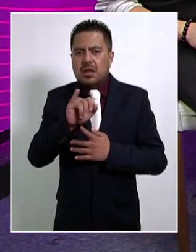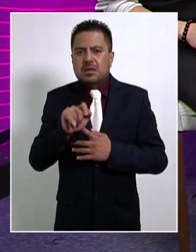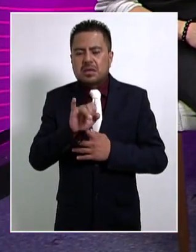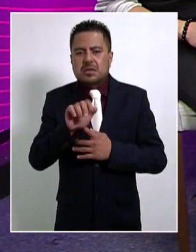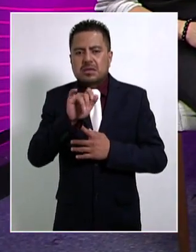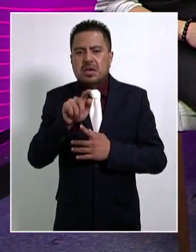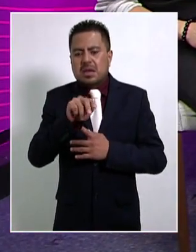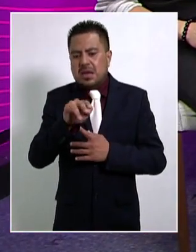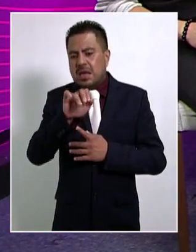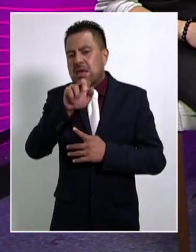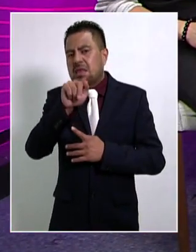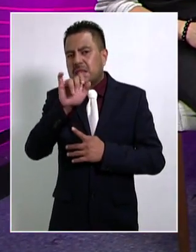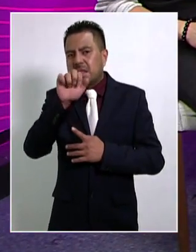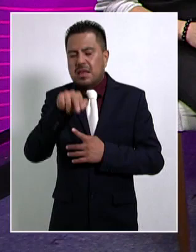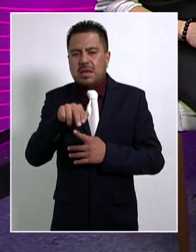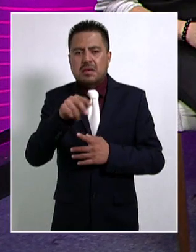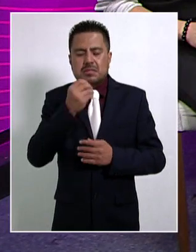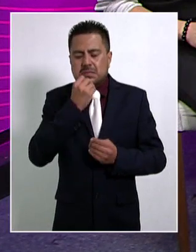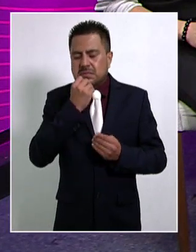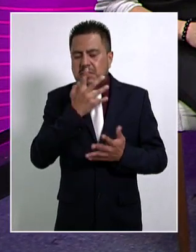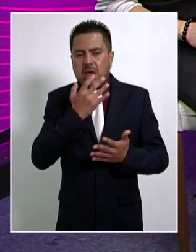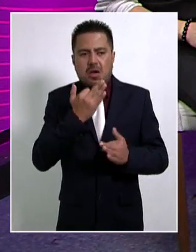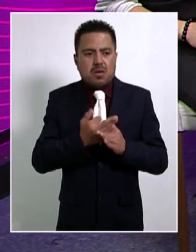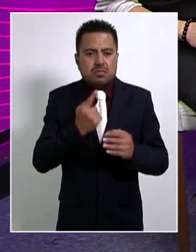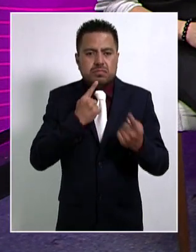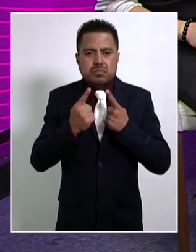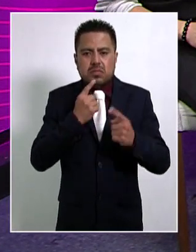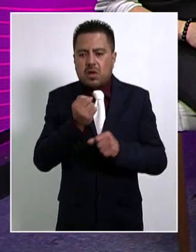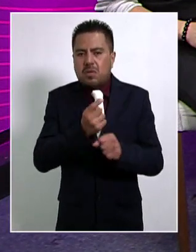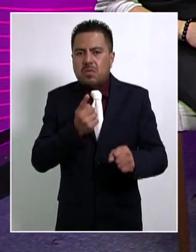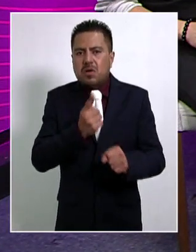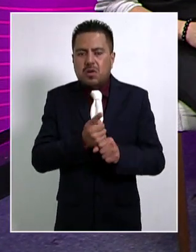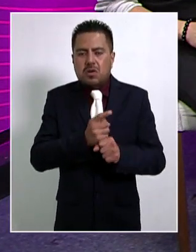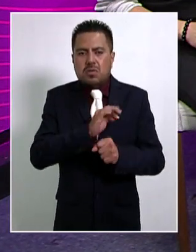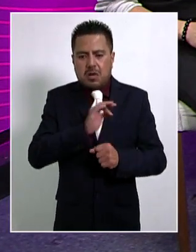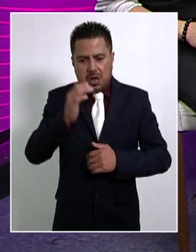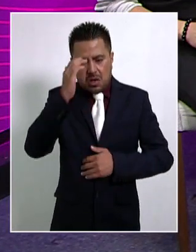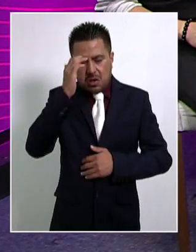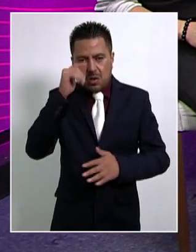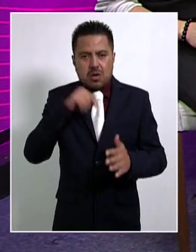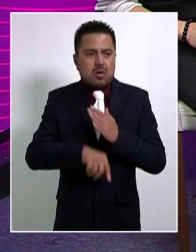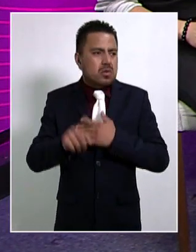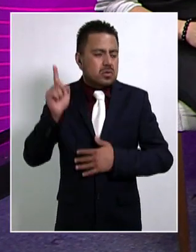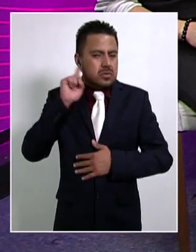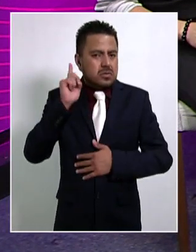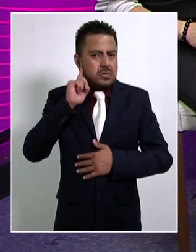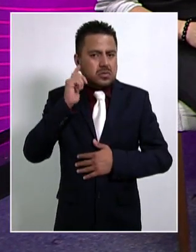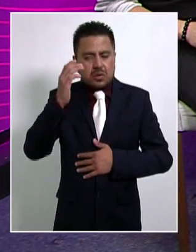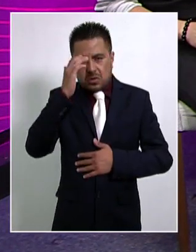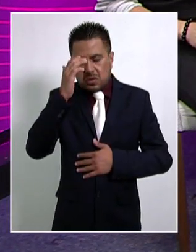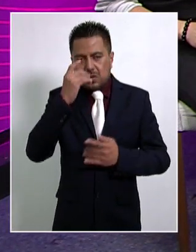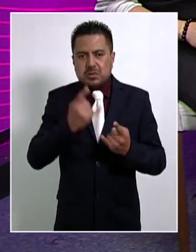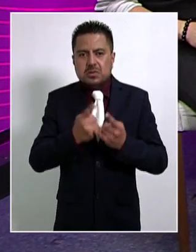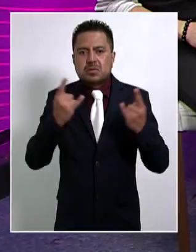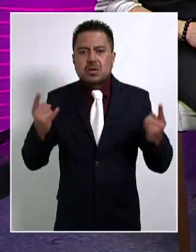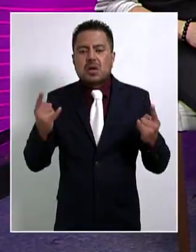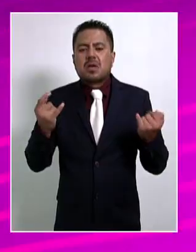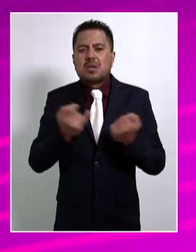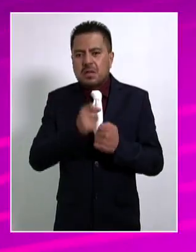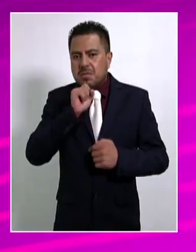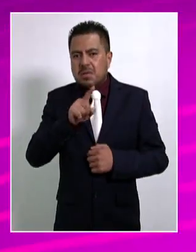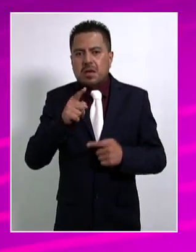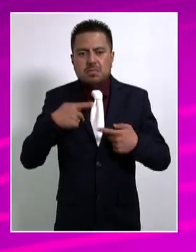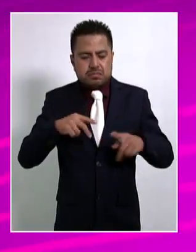Jessica, Nathan, por esta maravillosa plática, por la oportunidad de conocerlas, de escucharlas, de conocer sus historias y también